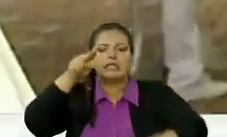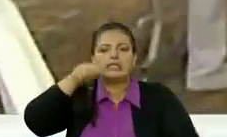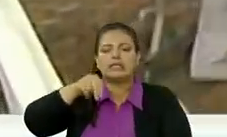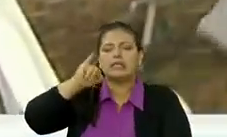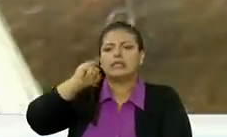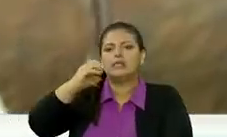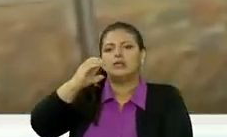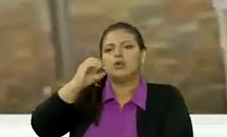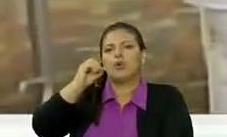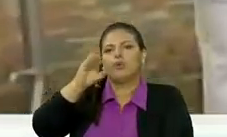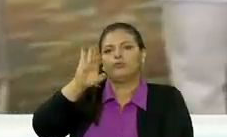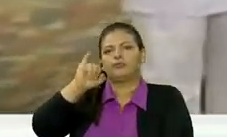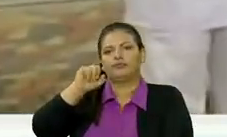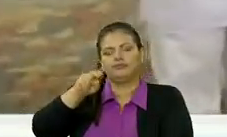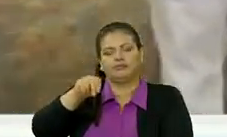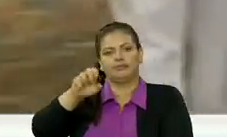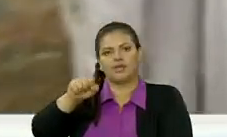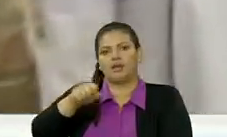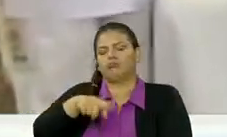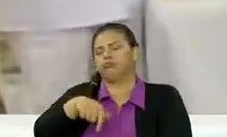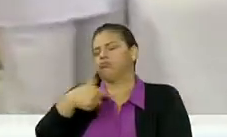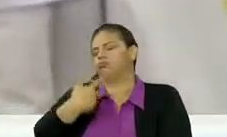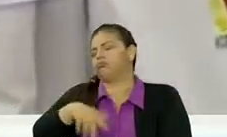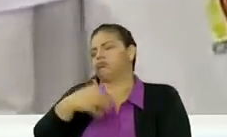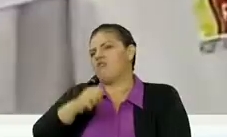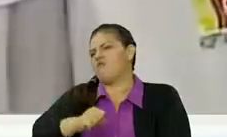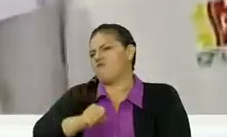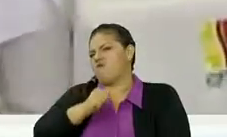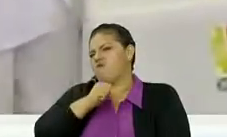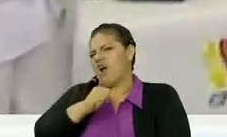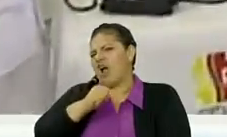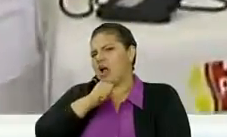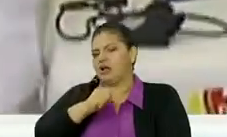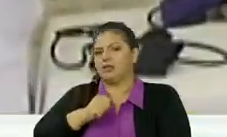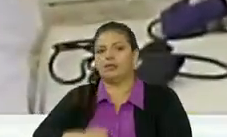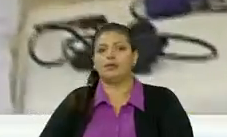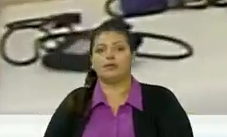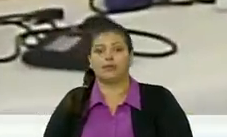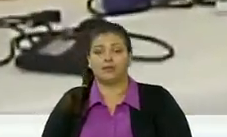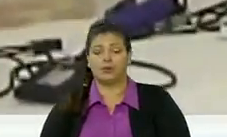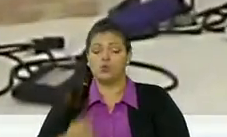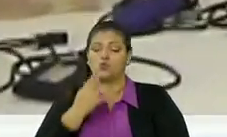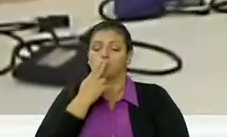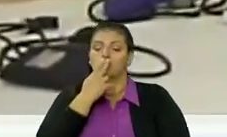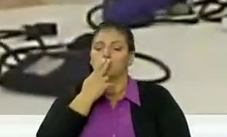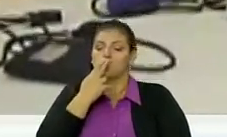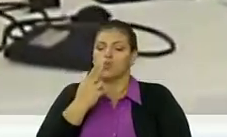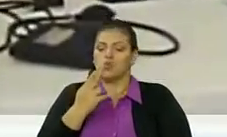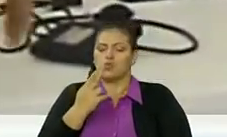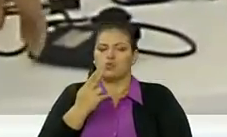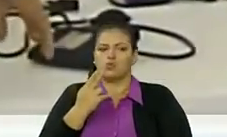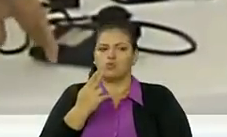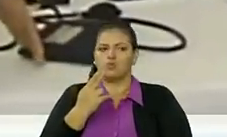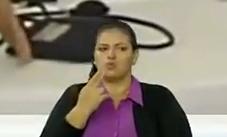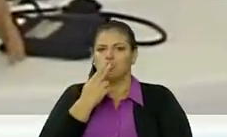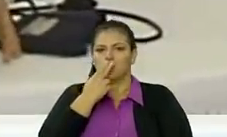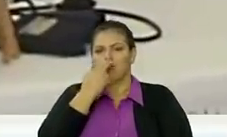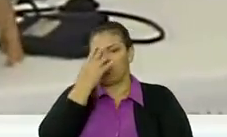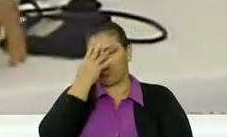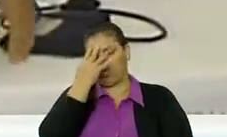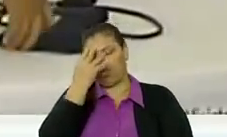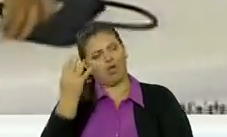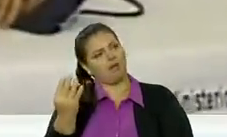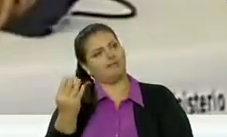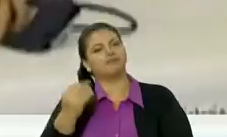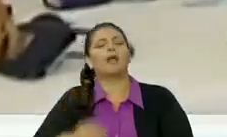la cocaína y la heroína. Y más aún en la gente joven, eso hay que decirlo, de que es el vehículo por